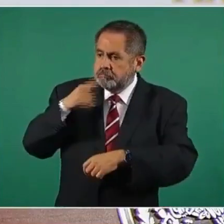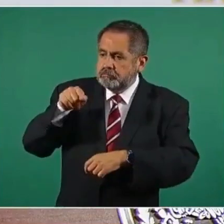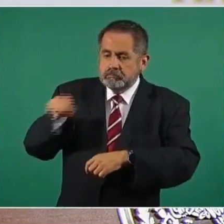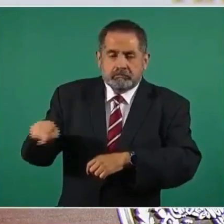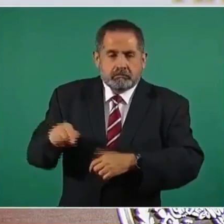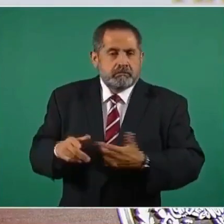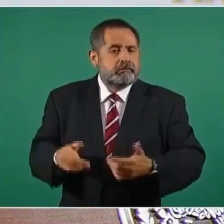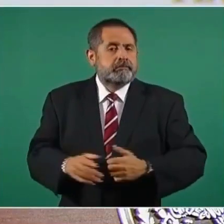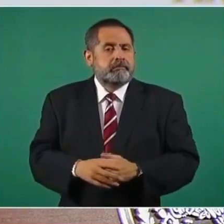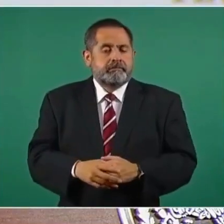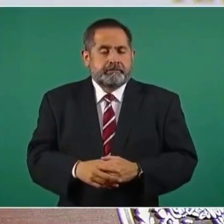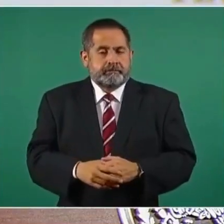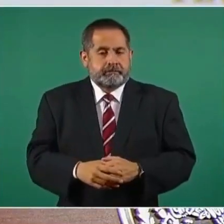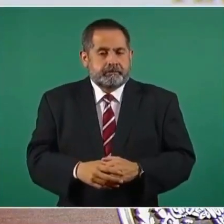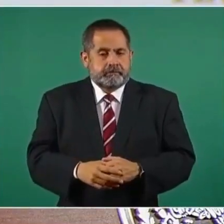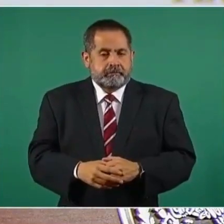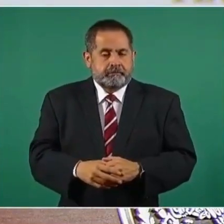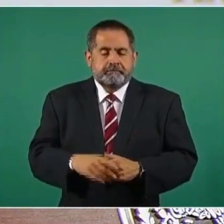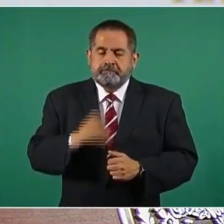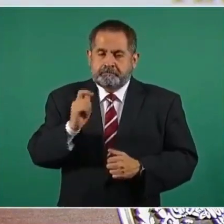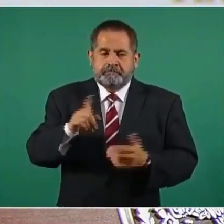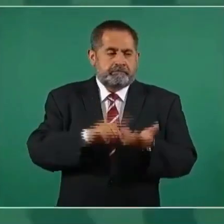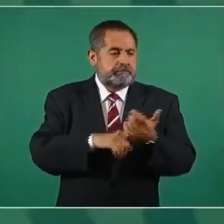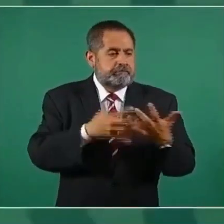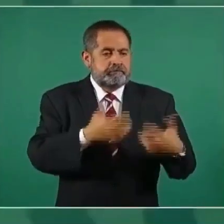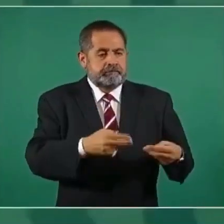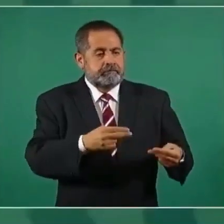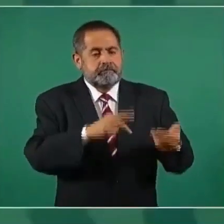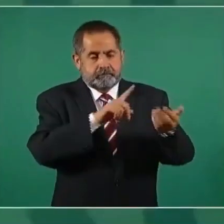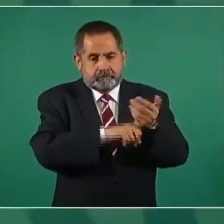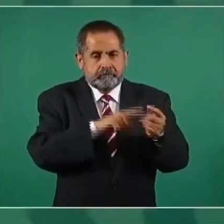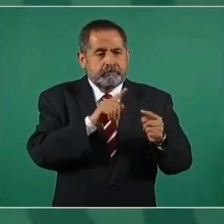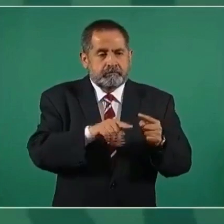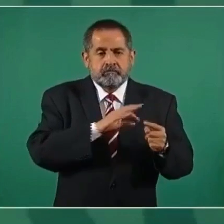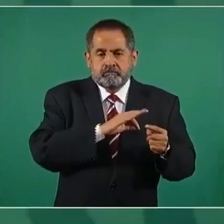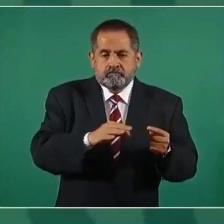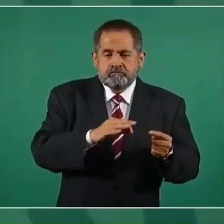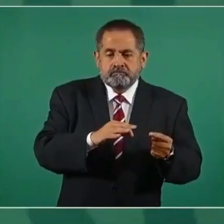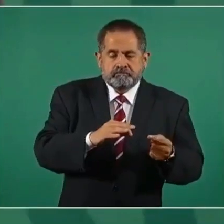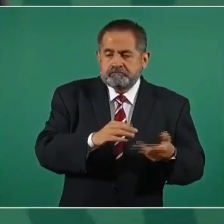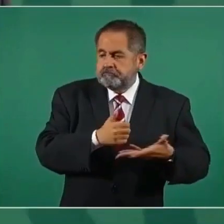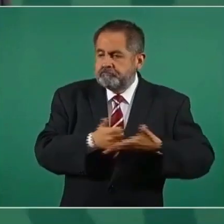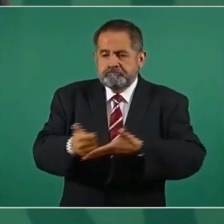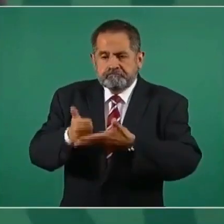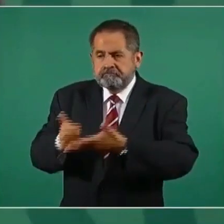Entonces, las empresas han estado ayudando,